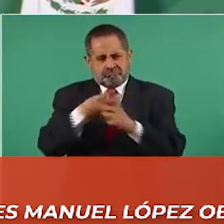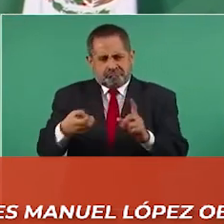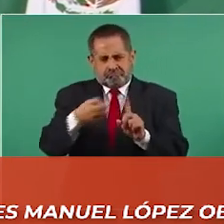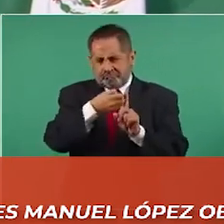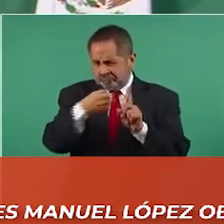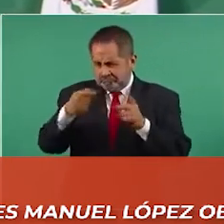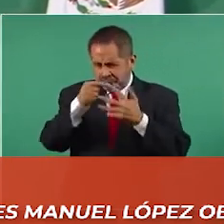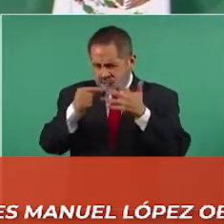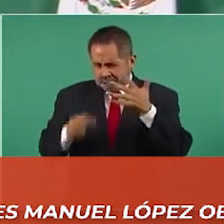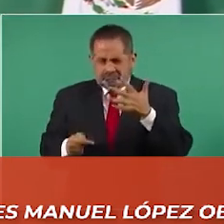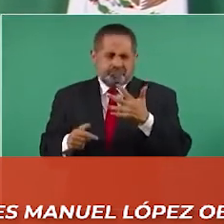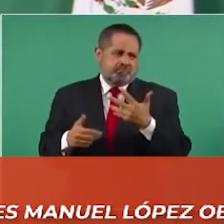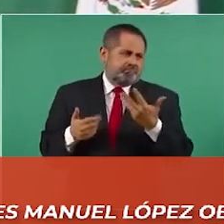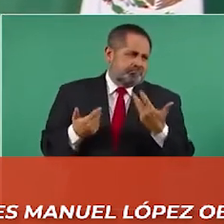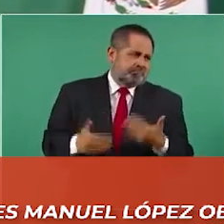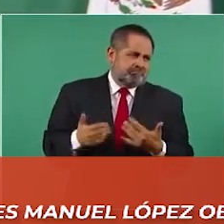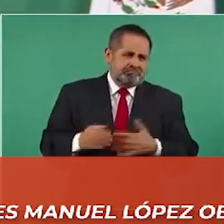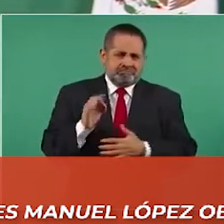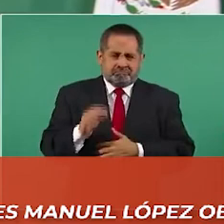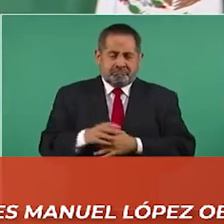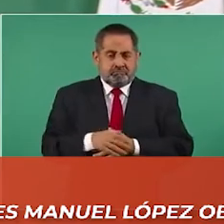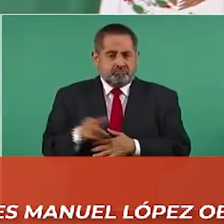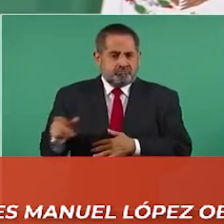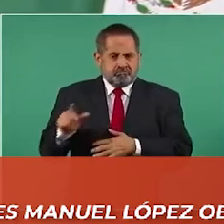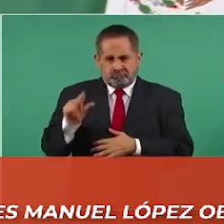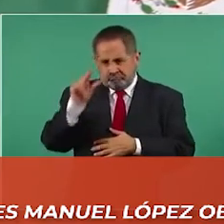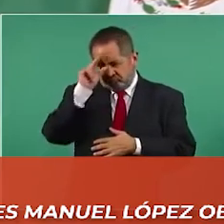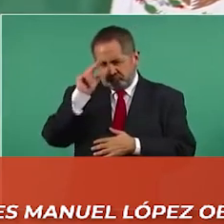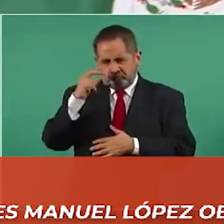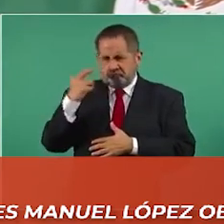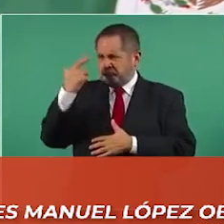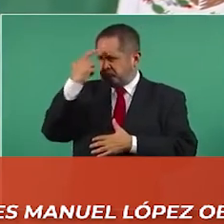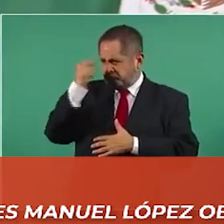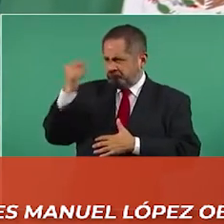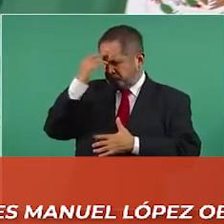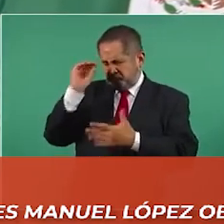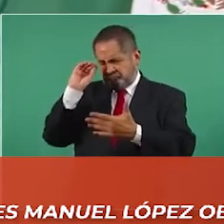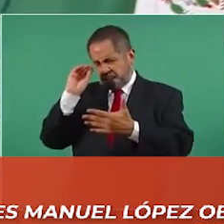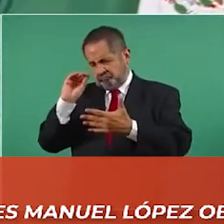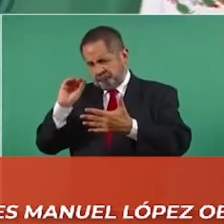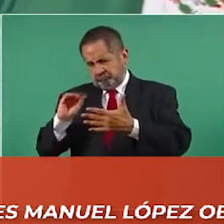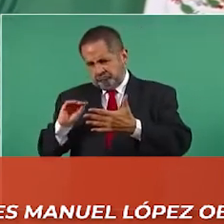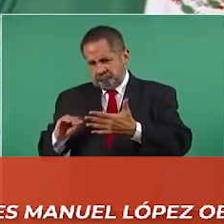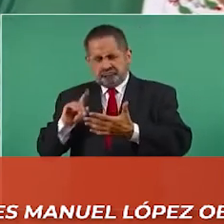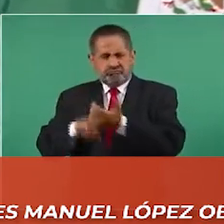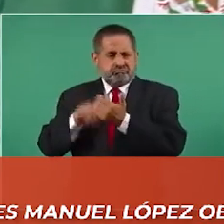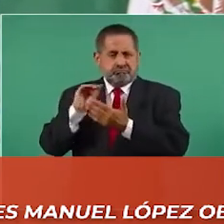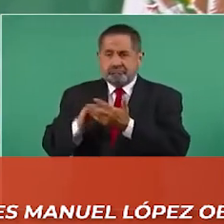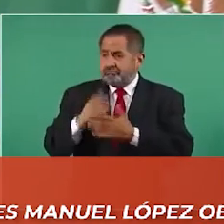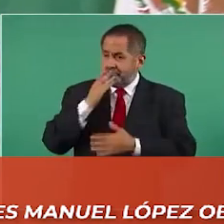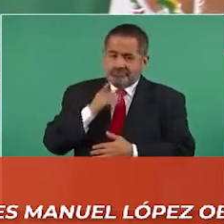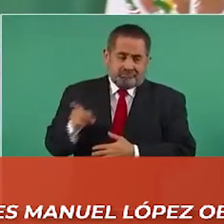excepcional y además una capacidad de argumentación